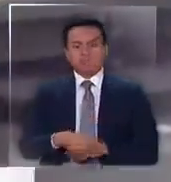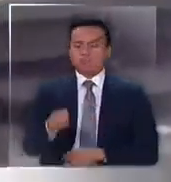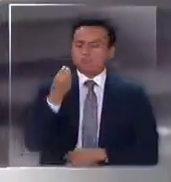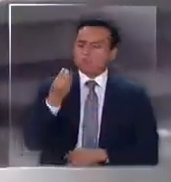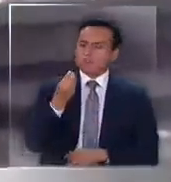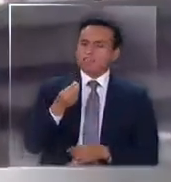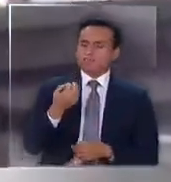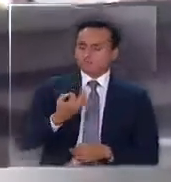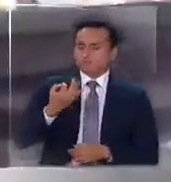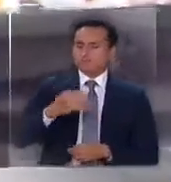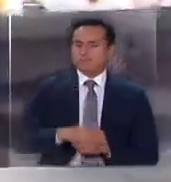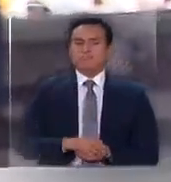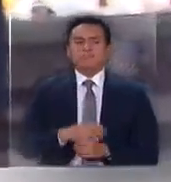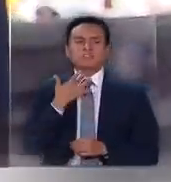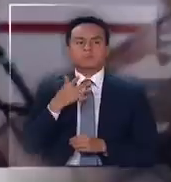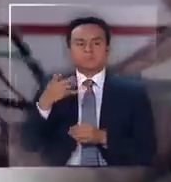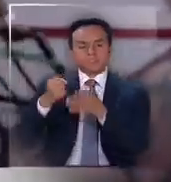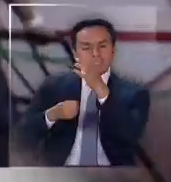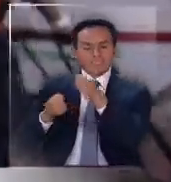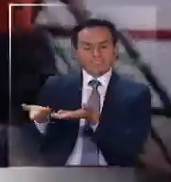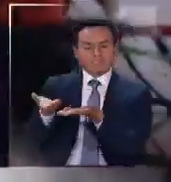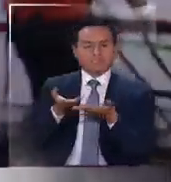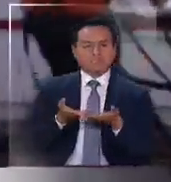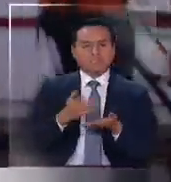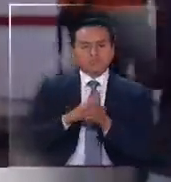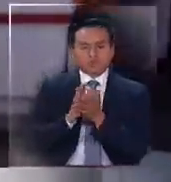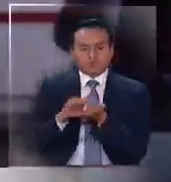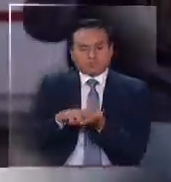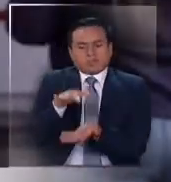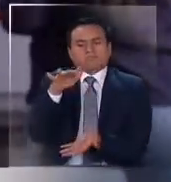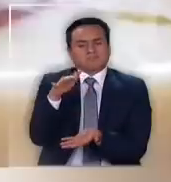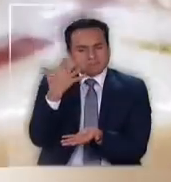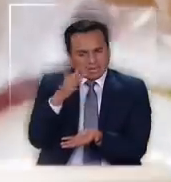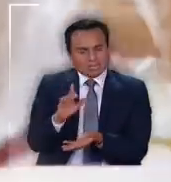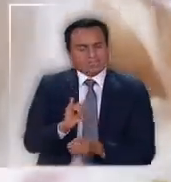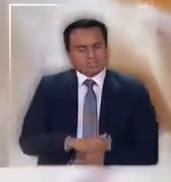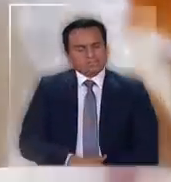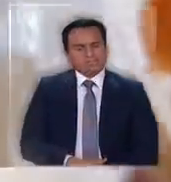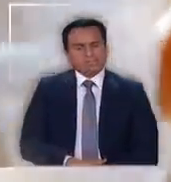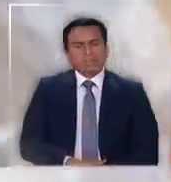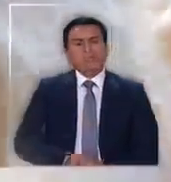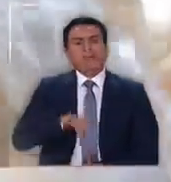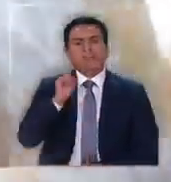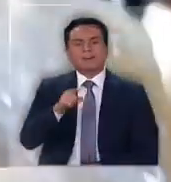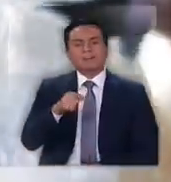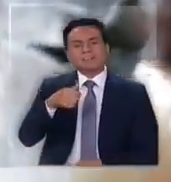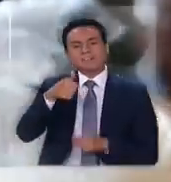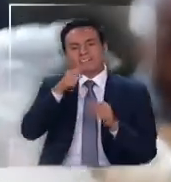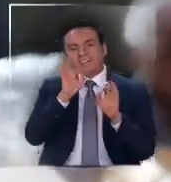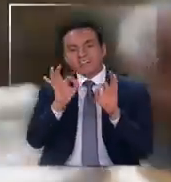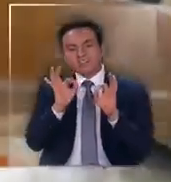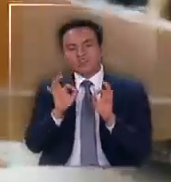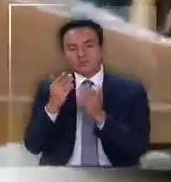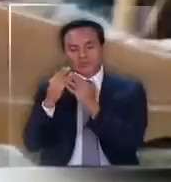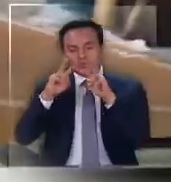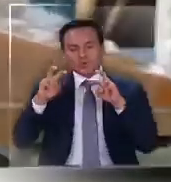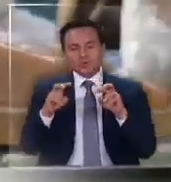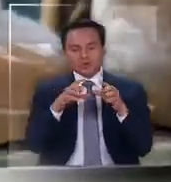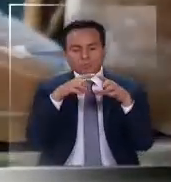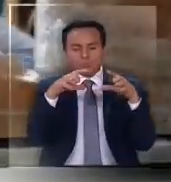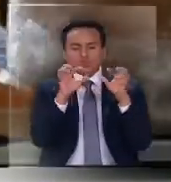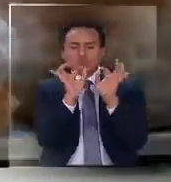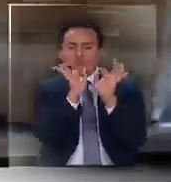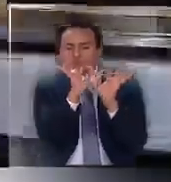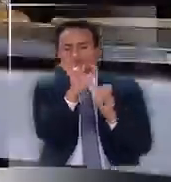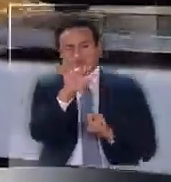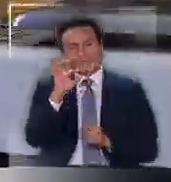de todas maneras, porque viene de la leche, depende, todo en exceso es malo. Y ahí está el secreto del estudio, la porción justa, porque